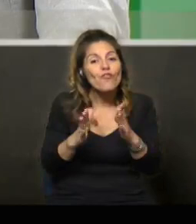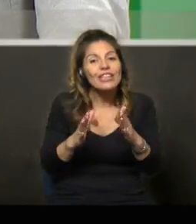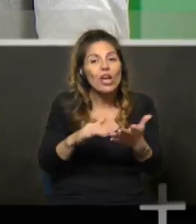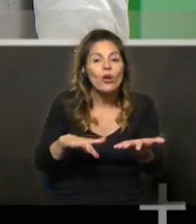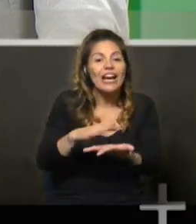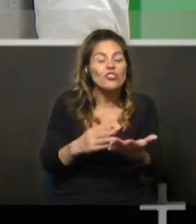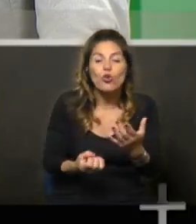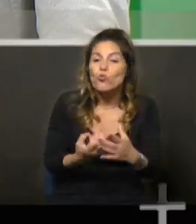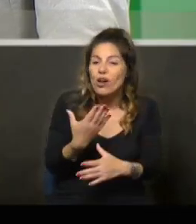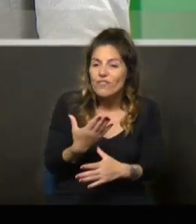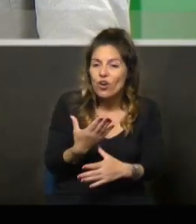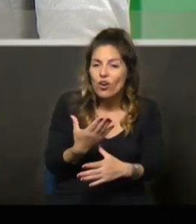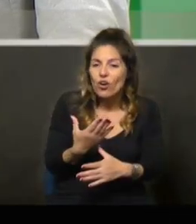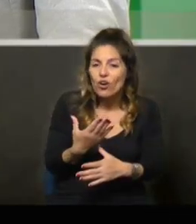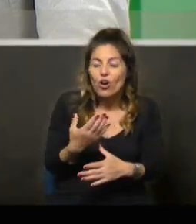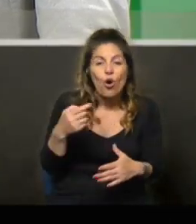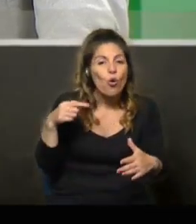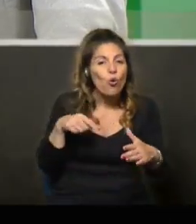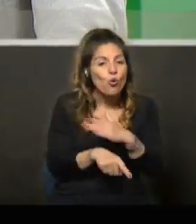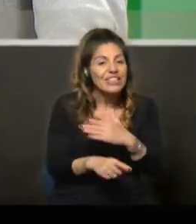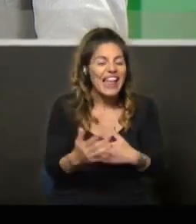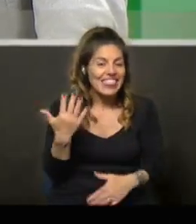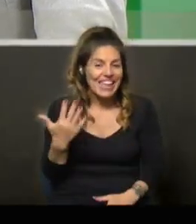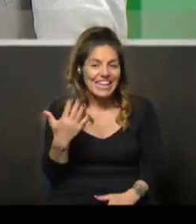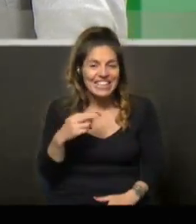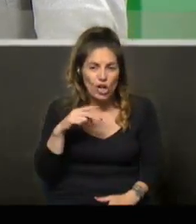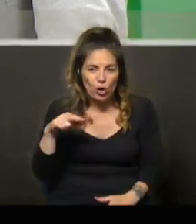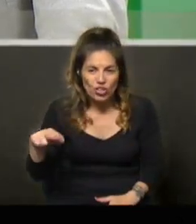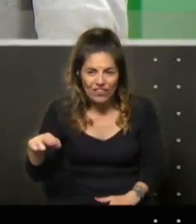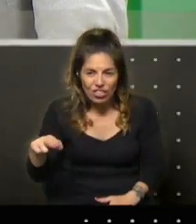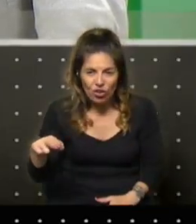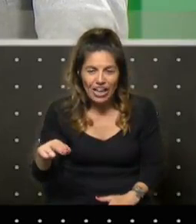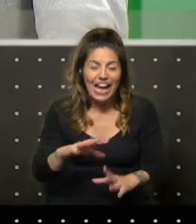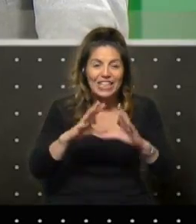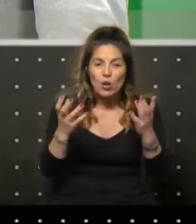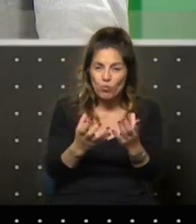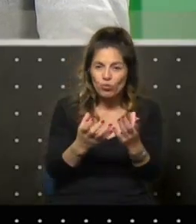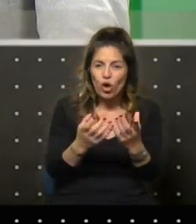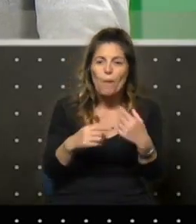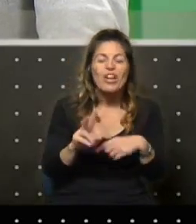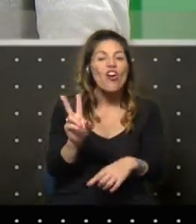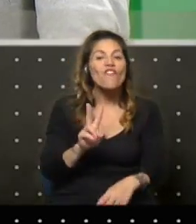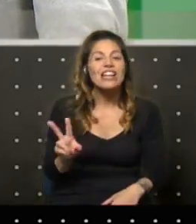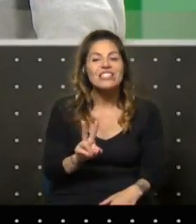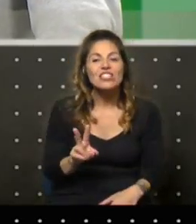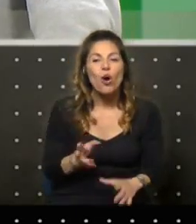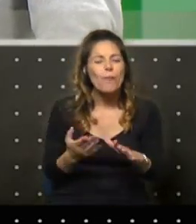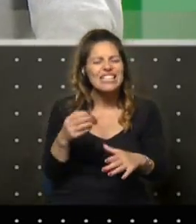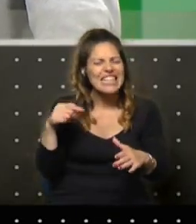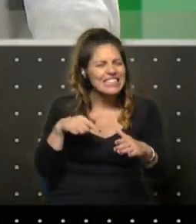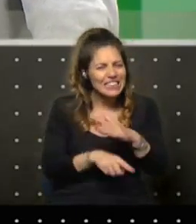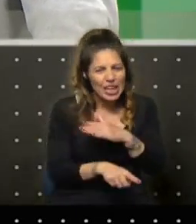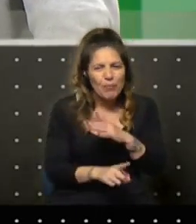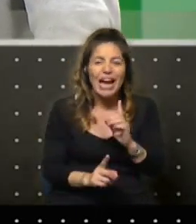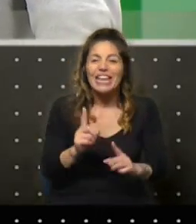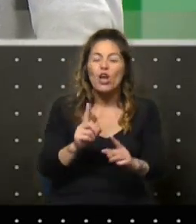caso nuevo de ultraderecha conservadora en el mundo pero la versión quizá más extrema en